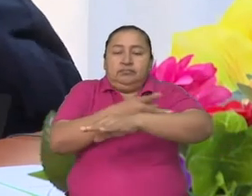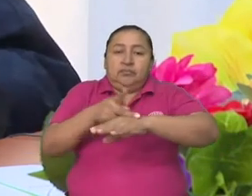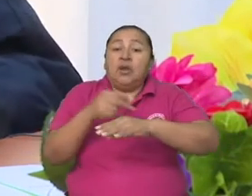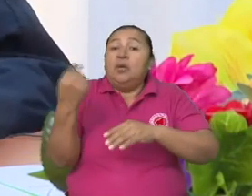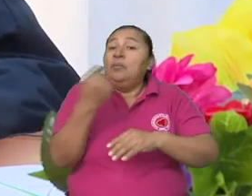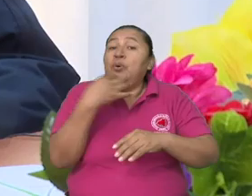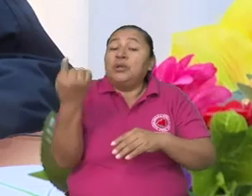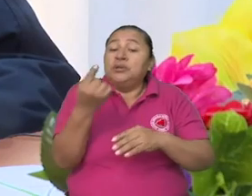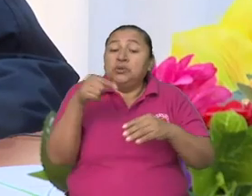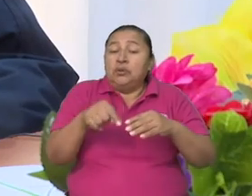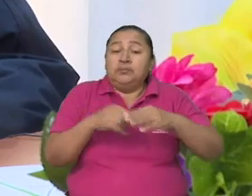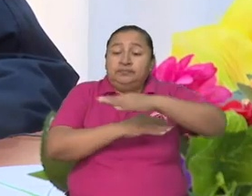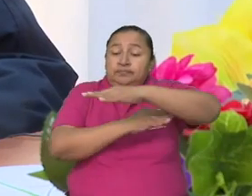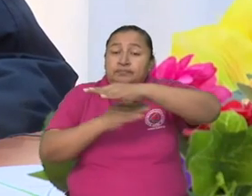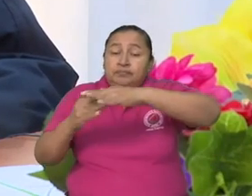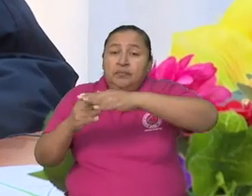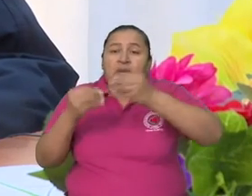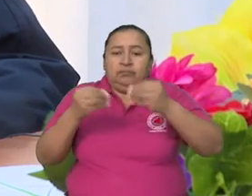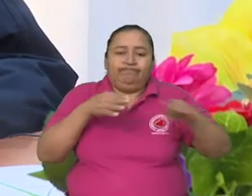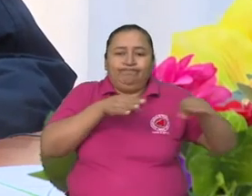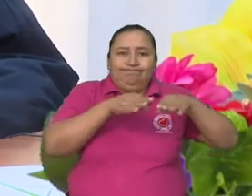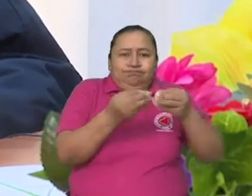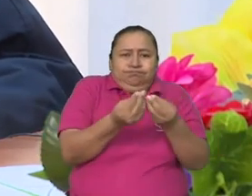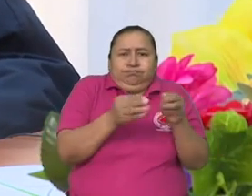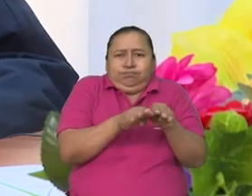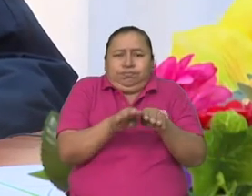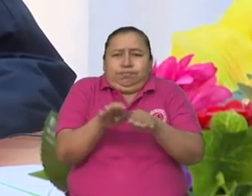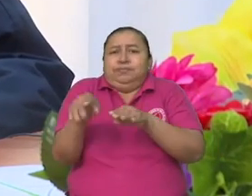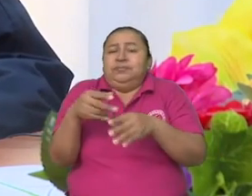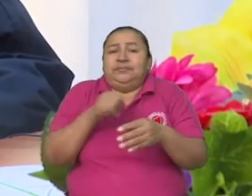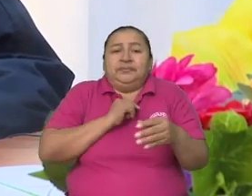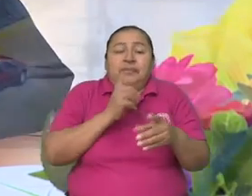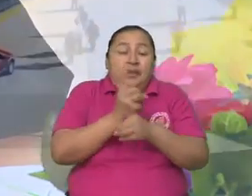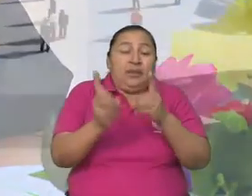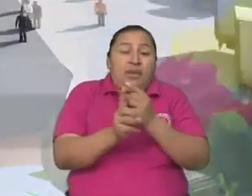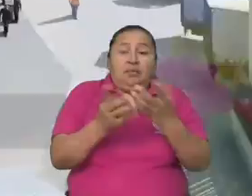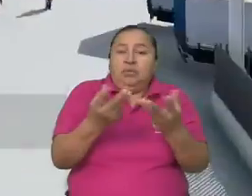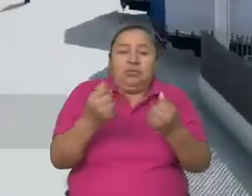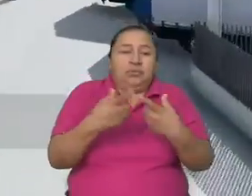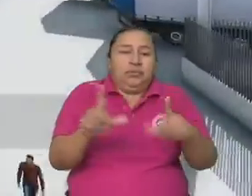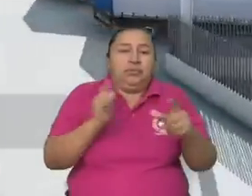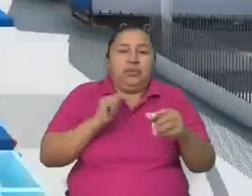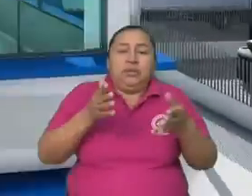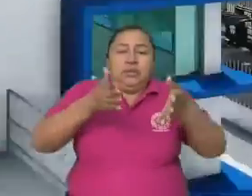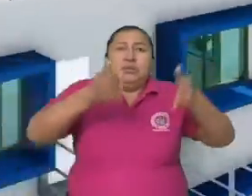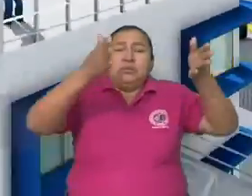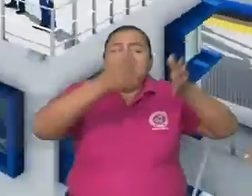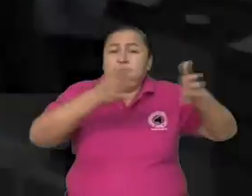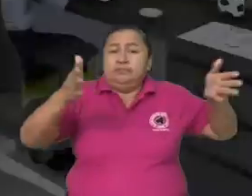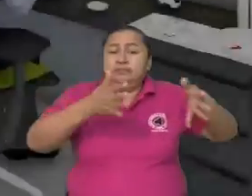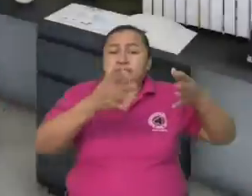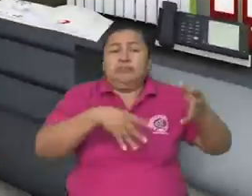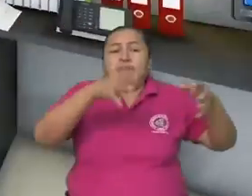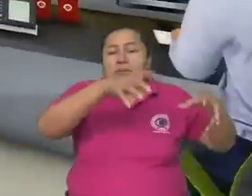es recinto, cuando está congestionado, tenemos que descongestionar todo lo que es contenedores y